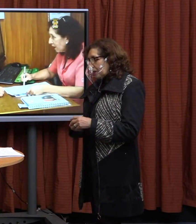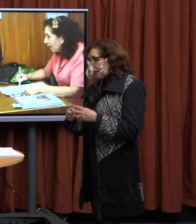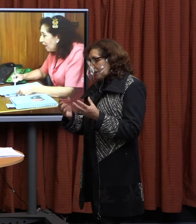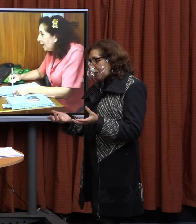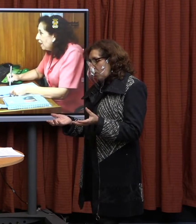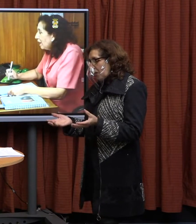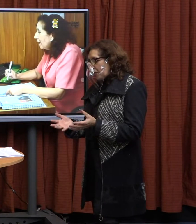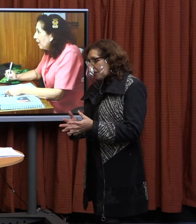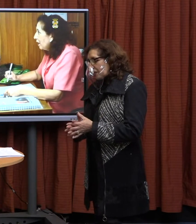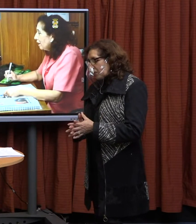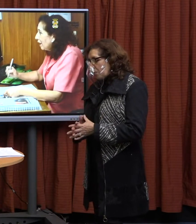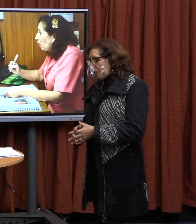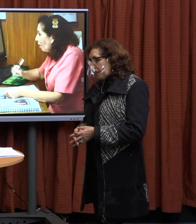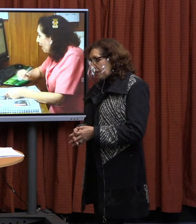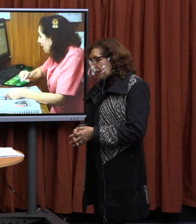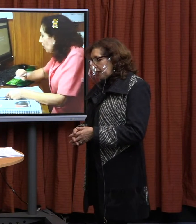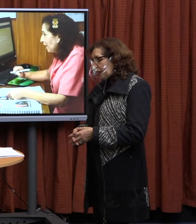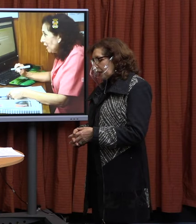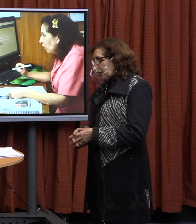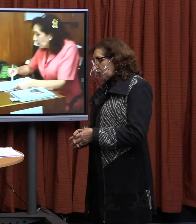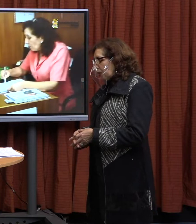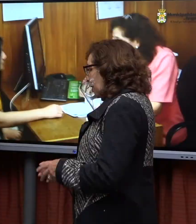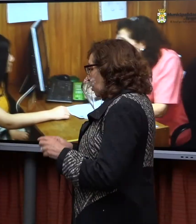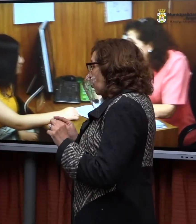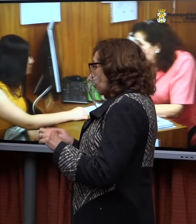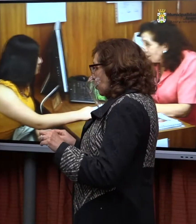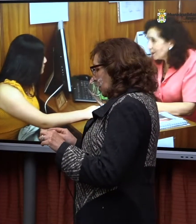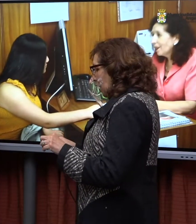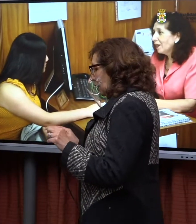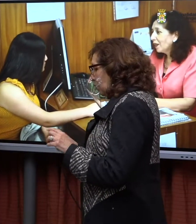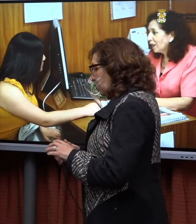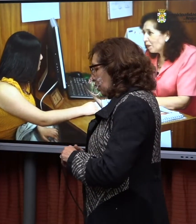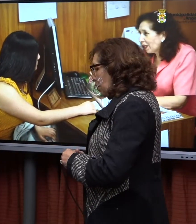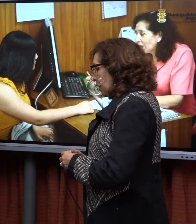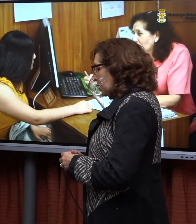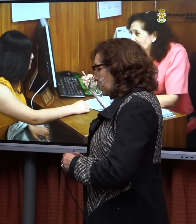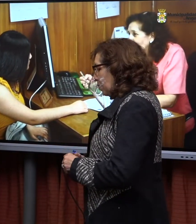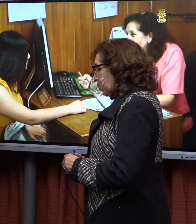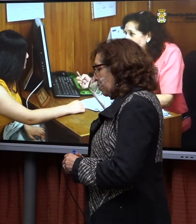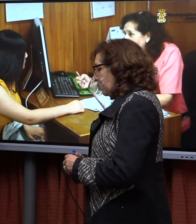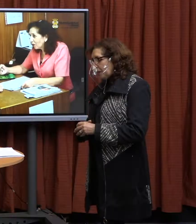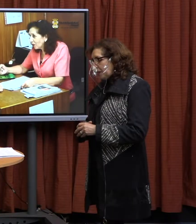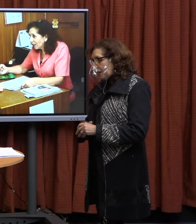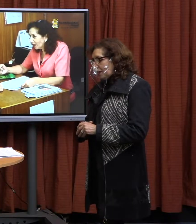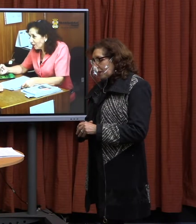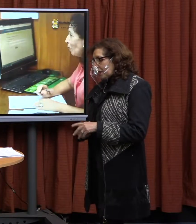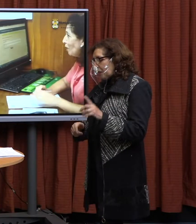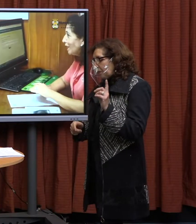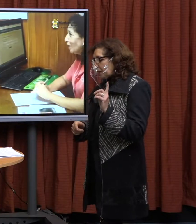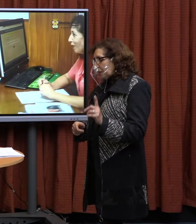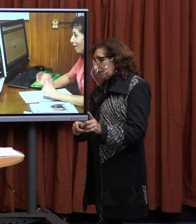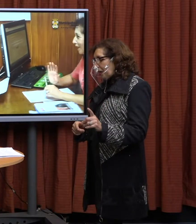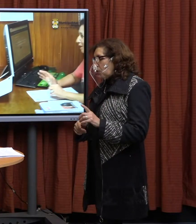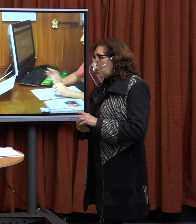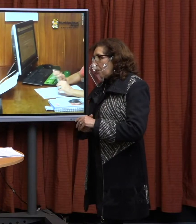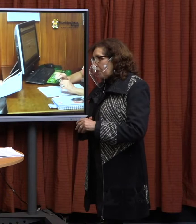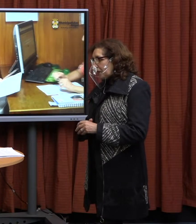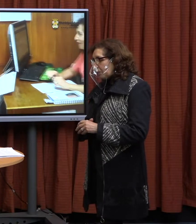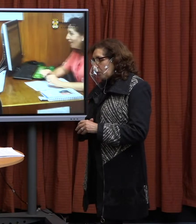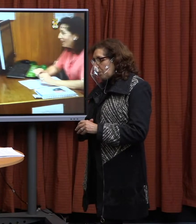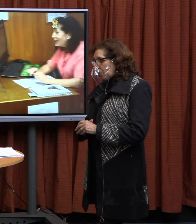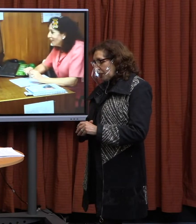Es así como la Organización Panamericana de la Salud le reconoce a este programa HPV ser el principal